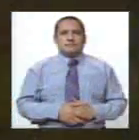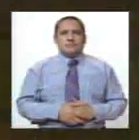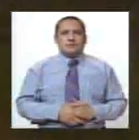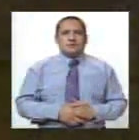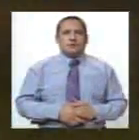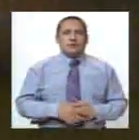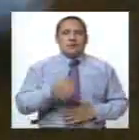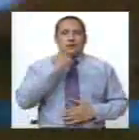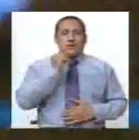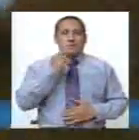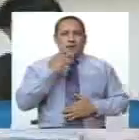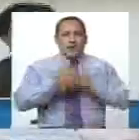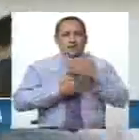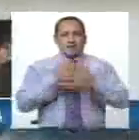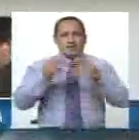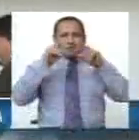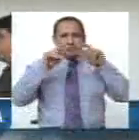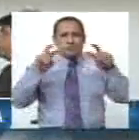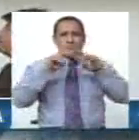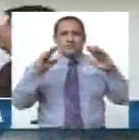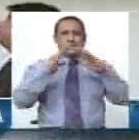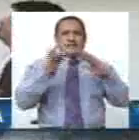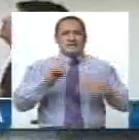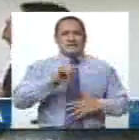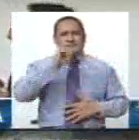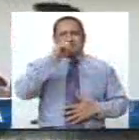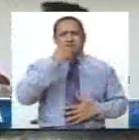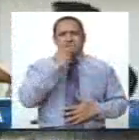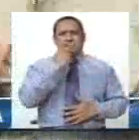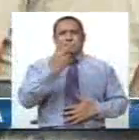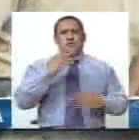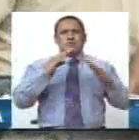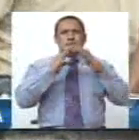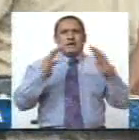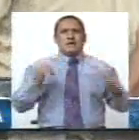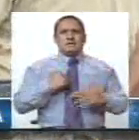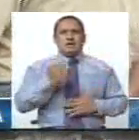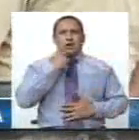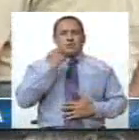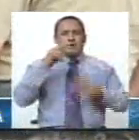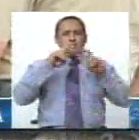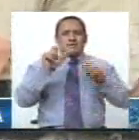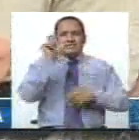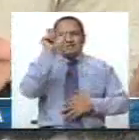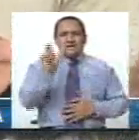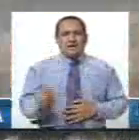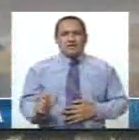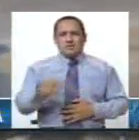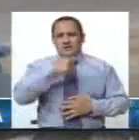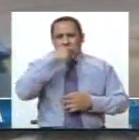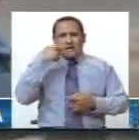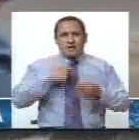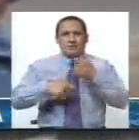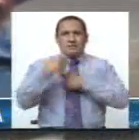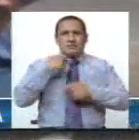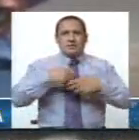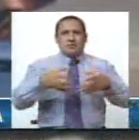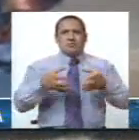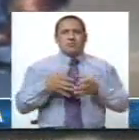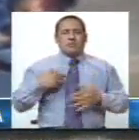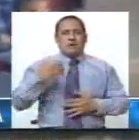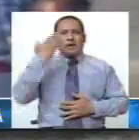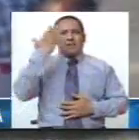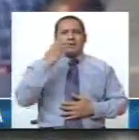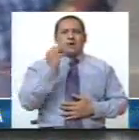El hilo de la madeja en el caso de la lujosa mansión que registraban como vivienda el investigado por narcotráfico y exmilitante aprista